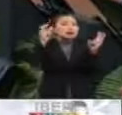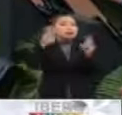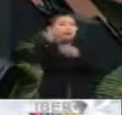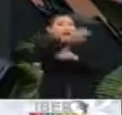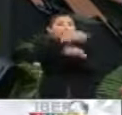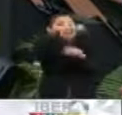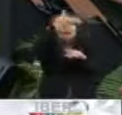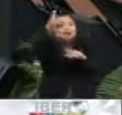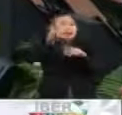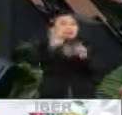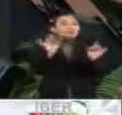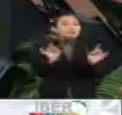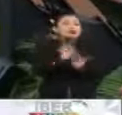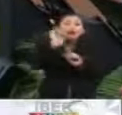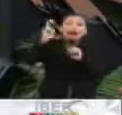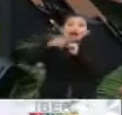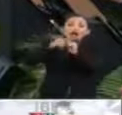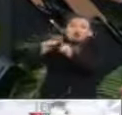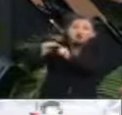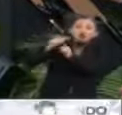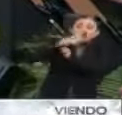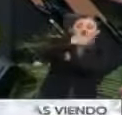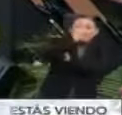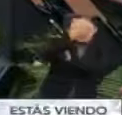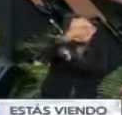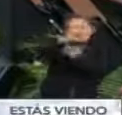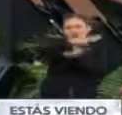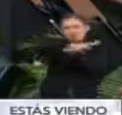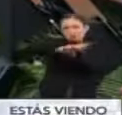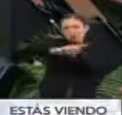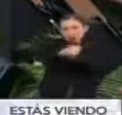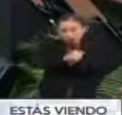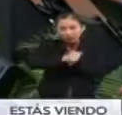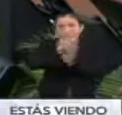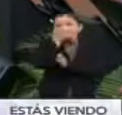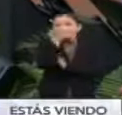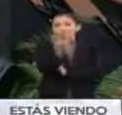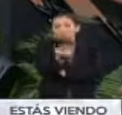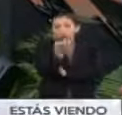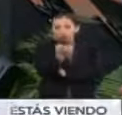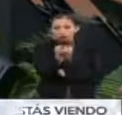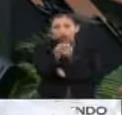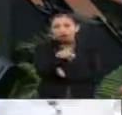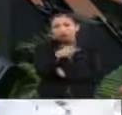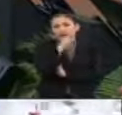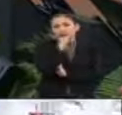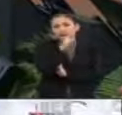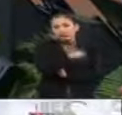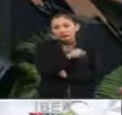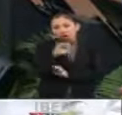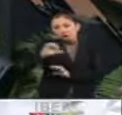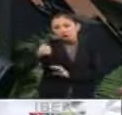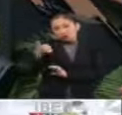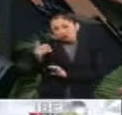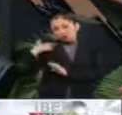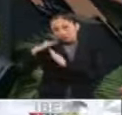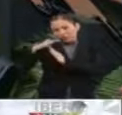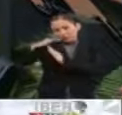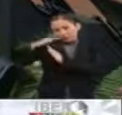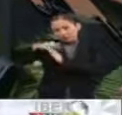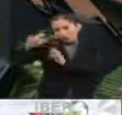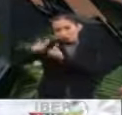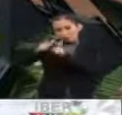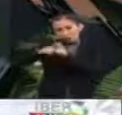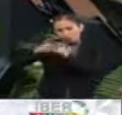medio ambiente ante los efectos climáticos. De tal manera que también en otra de las mesas, otro de